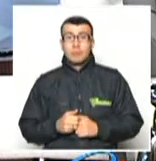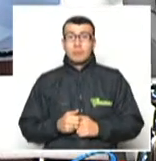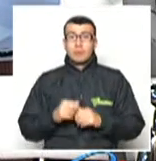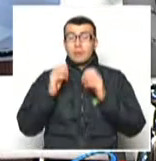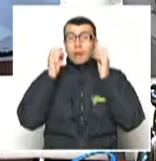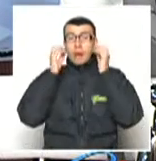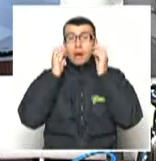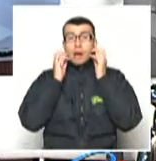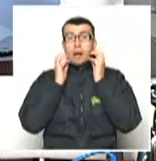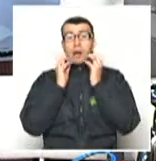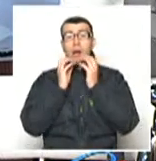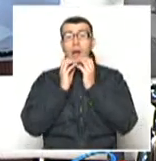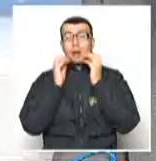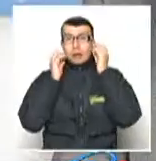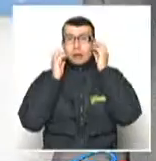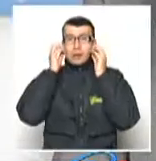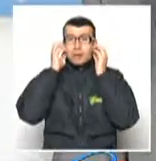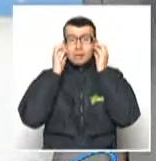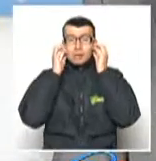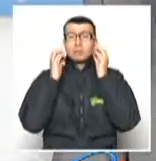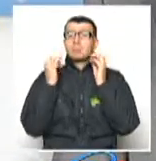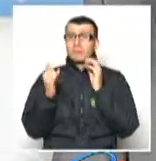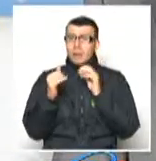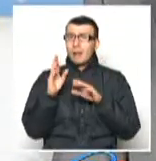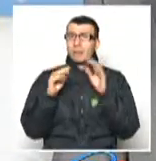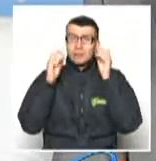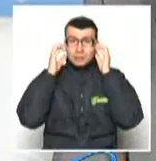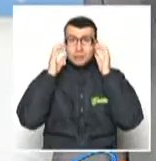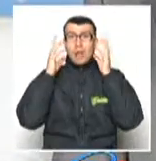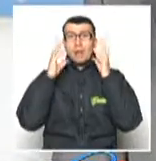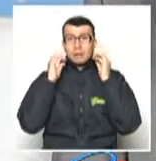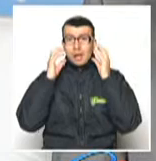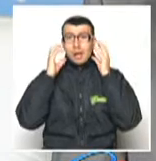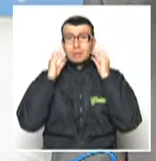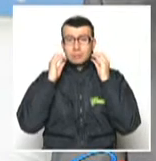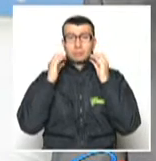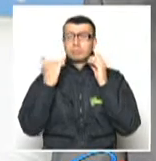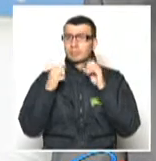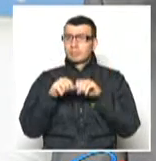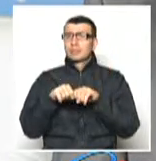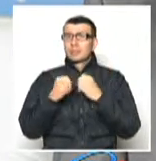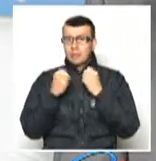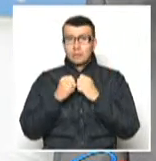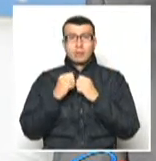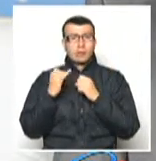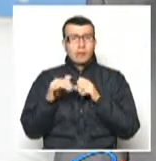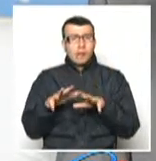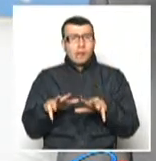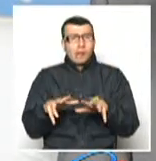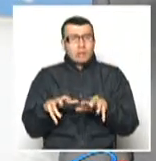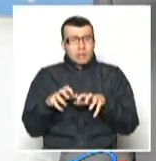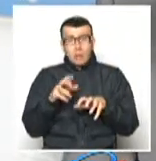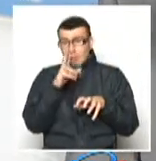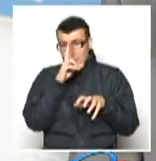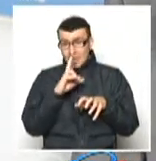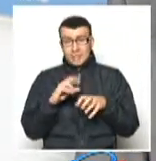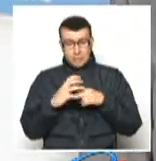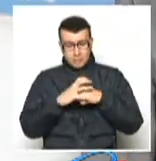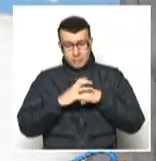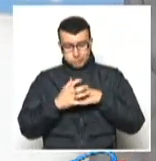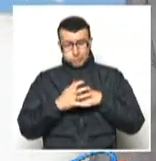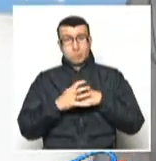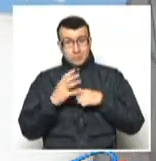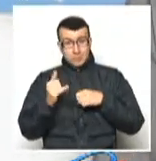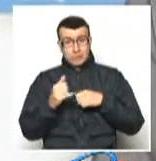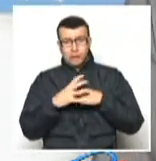articulación temporomandibular son muy comunes, se daña la articulación temporomandibular por medio de una artrosis o una artritis igual a la que pasa en